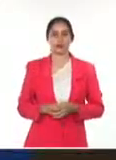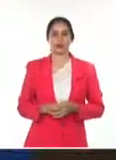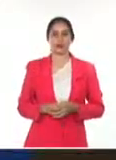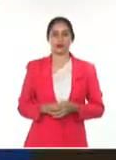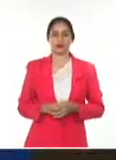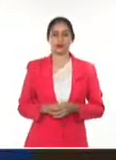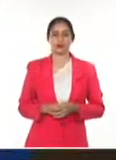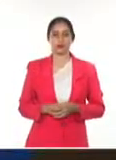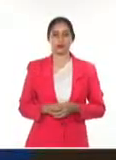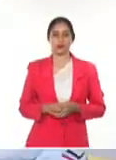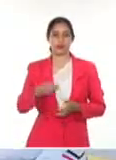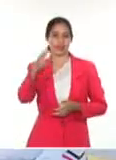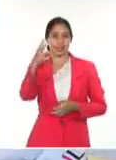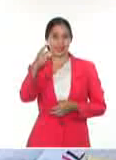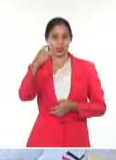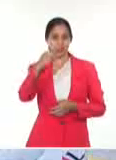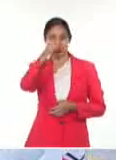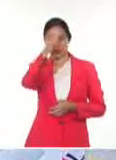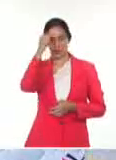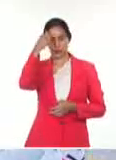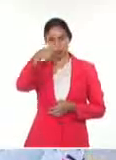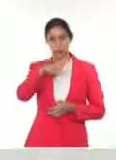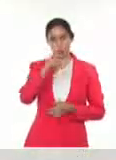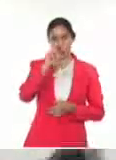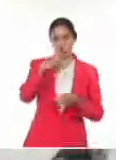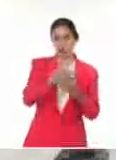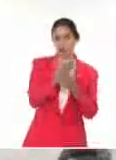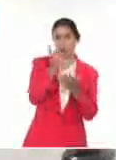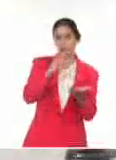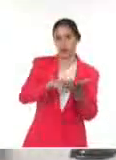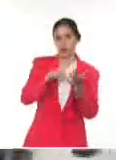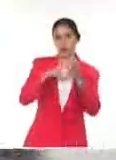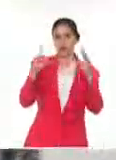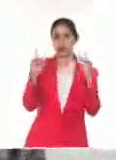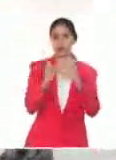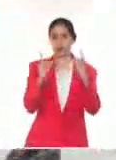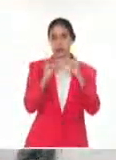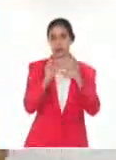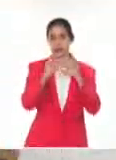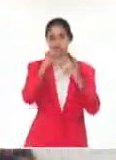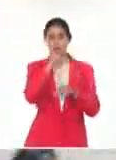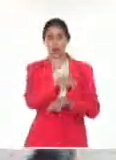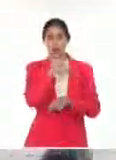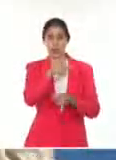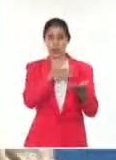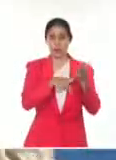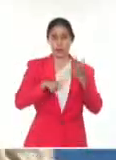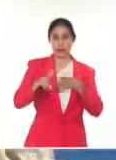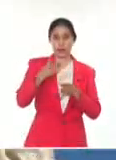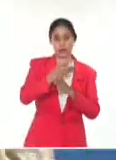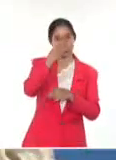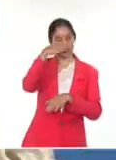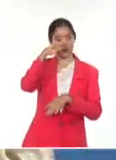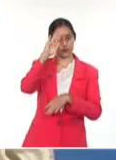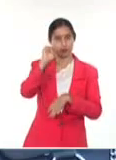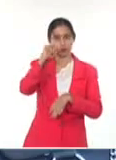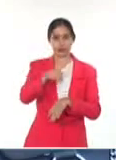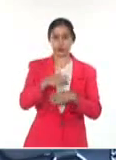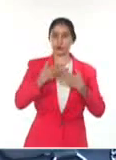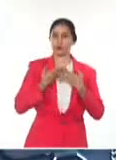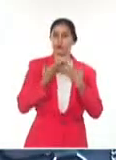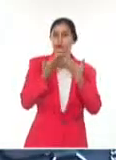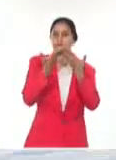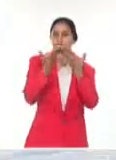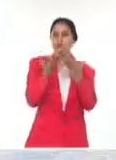En este tercer domingo de junio, Día de los Padres, en el Cementerio Patrimonial Santa Ifigenia de Santiago de Cuba, se honró al bayamés que